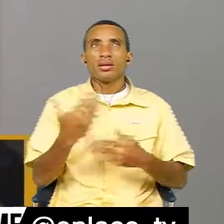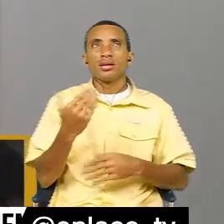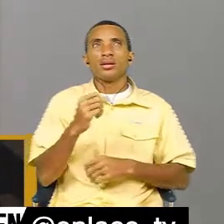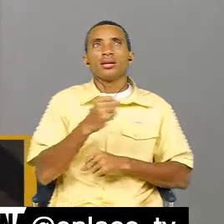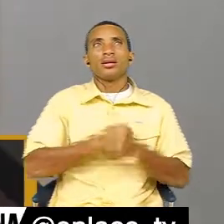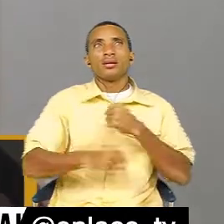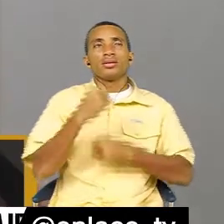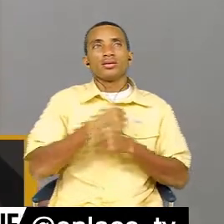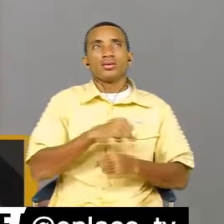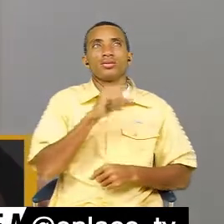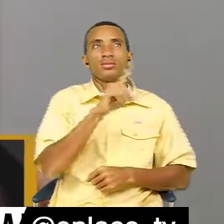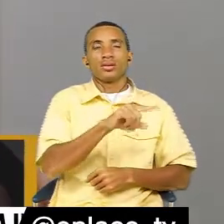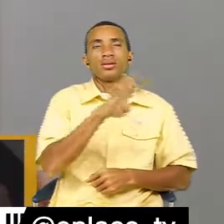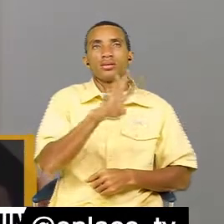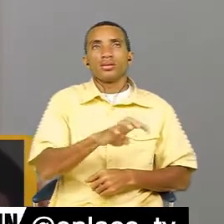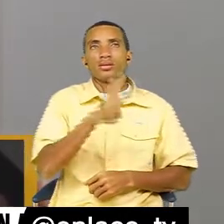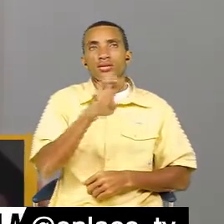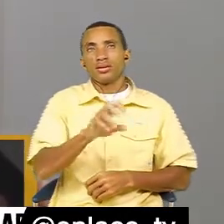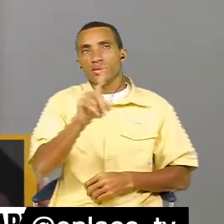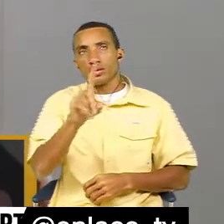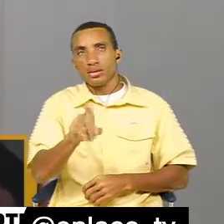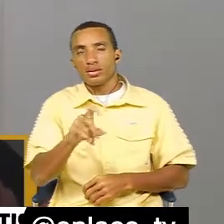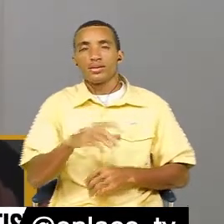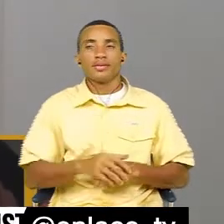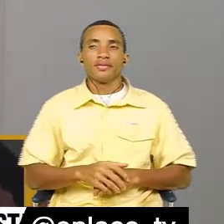96. Hice